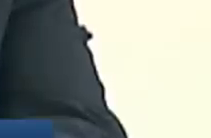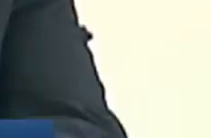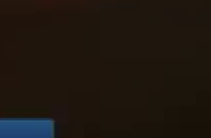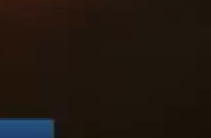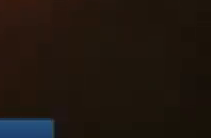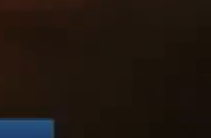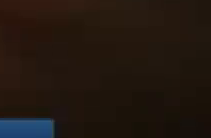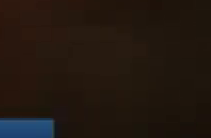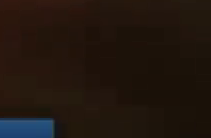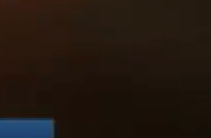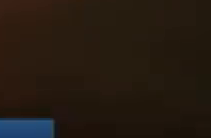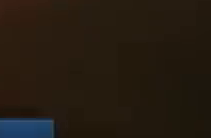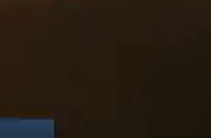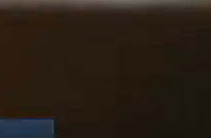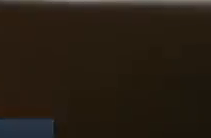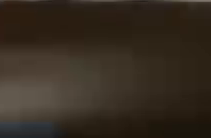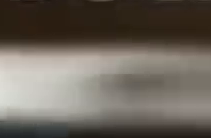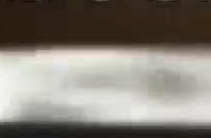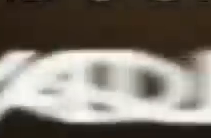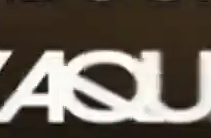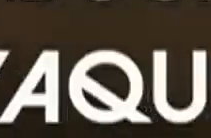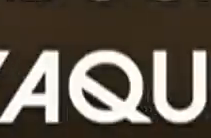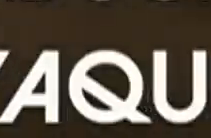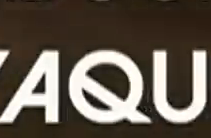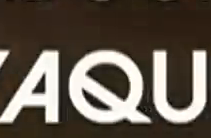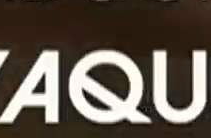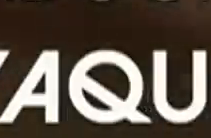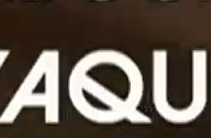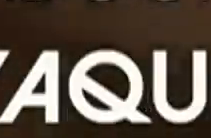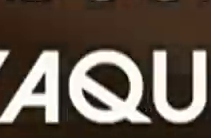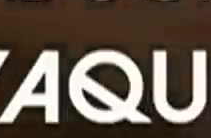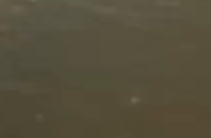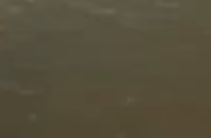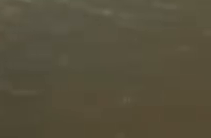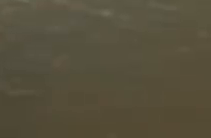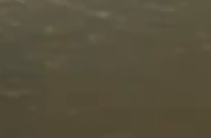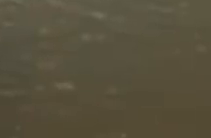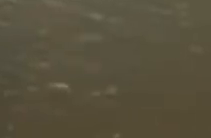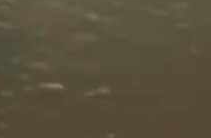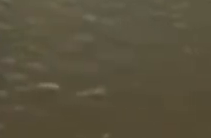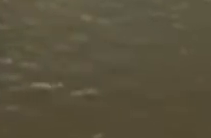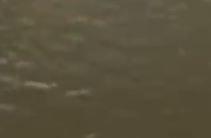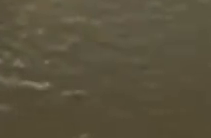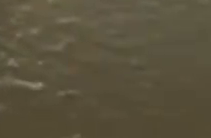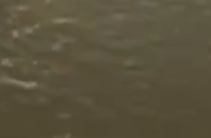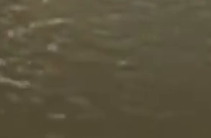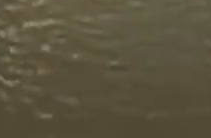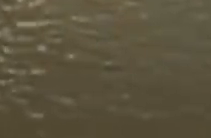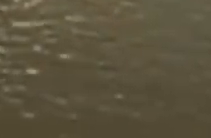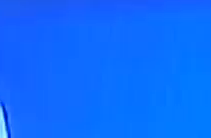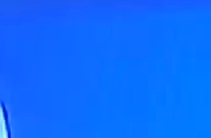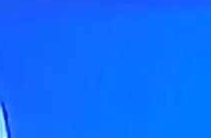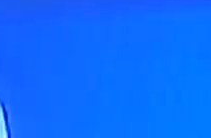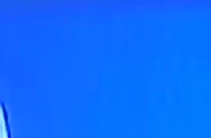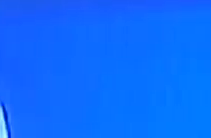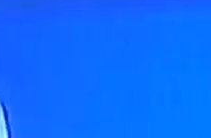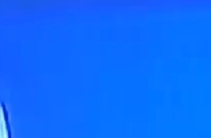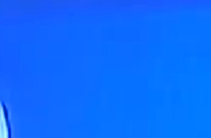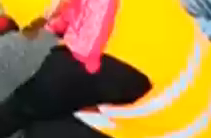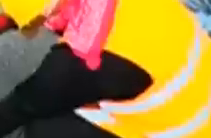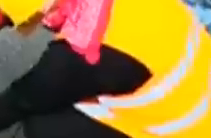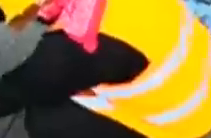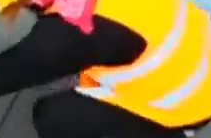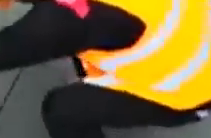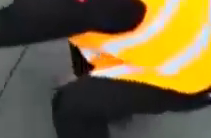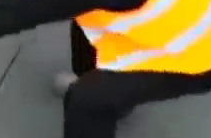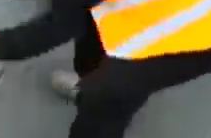Presidente Lenín Moreno anunció la apertura oficial del concurso público para la construcción del proyecto Viaducto Sur de Guayaquil. La obra tendrá